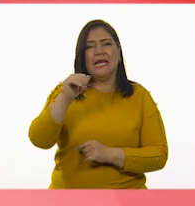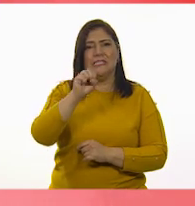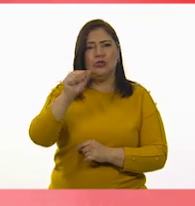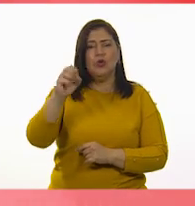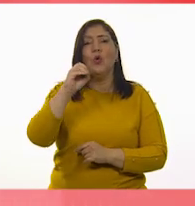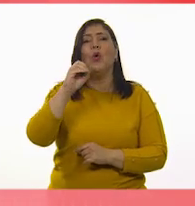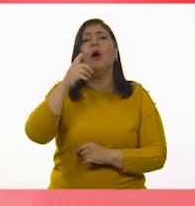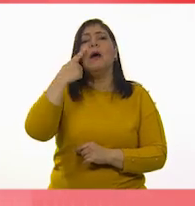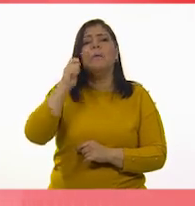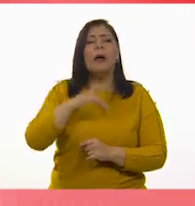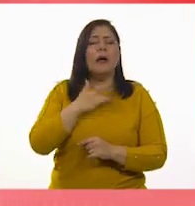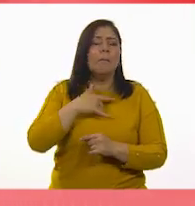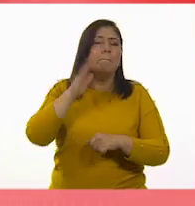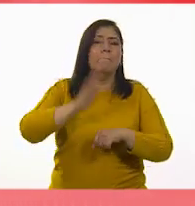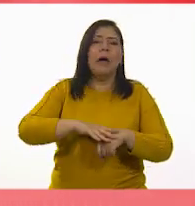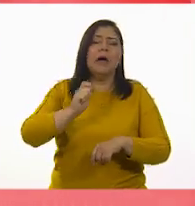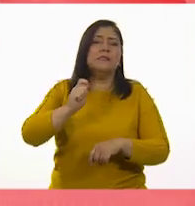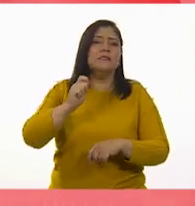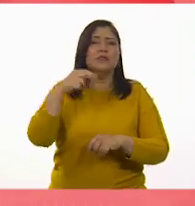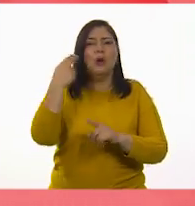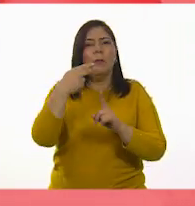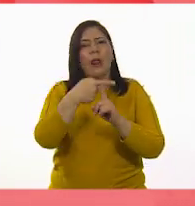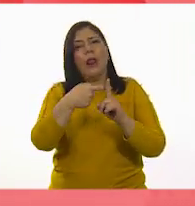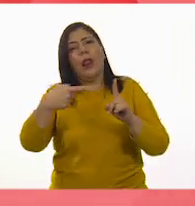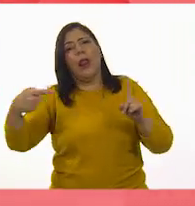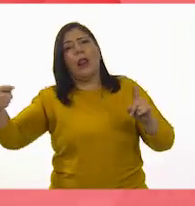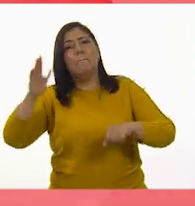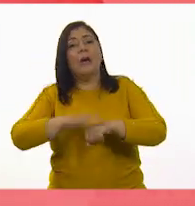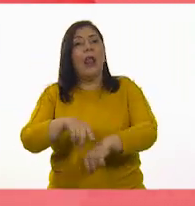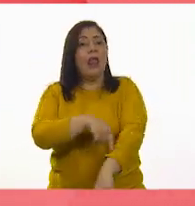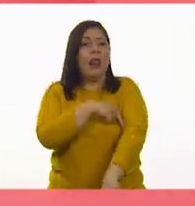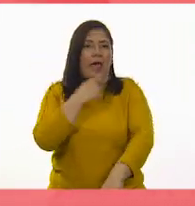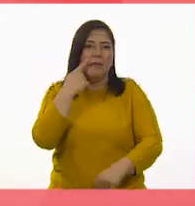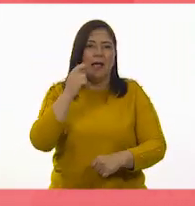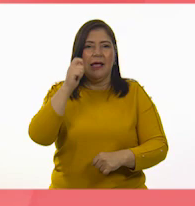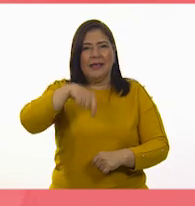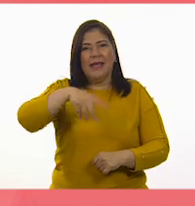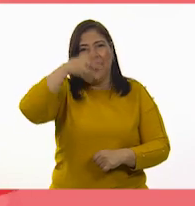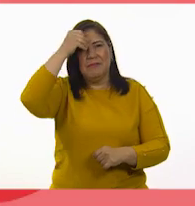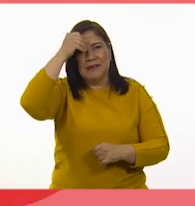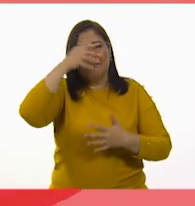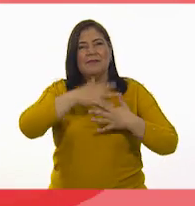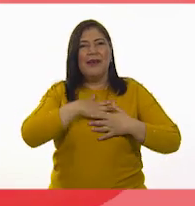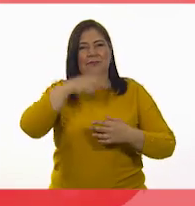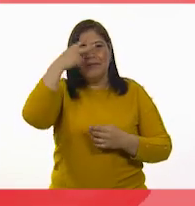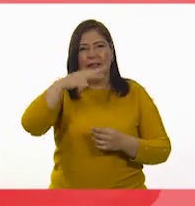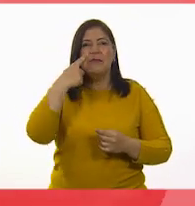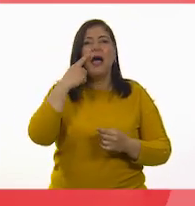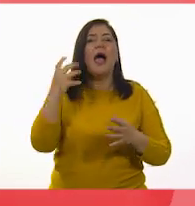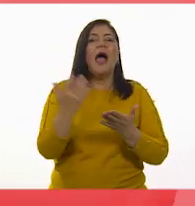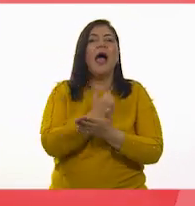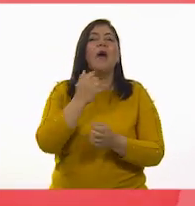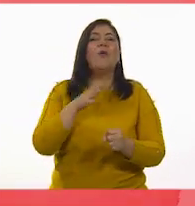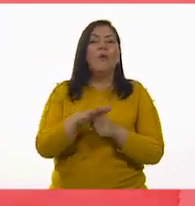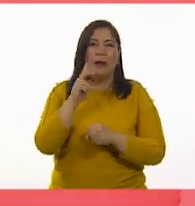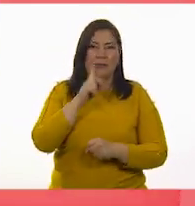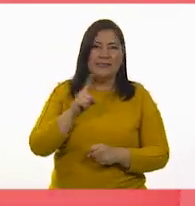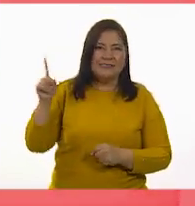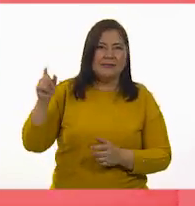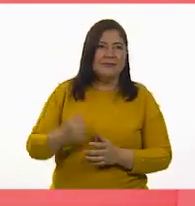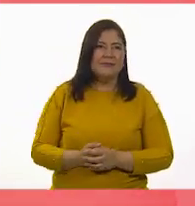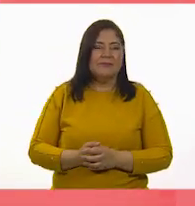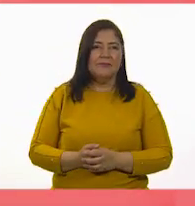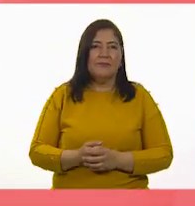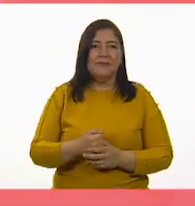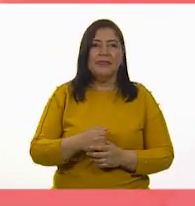al nombre más largo aquí en Aprendiendo a Amar a México. ¡Oh, muy bien! Vamos a ver quién se lo ganó. ¡Vamos, vamos, vamos! Y